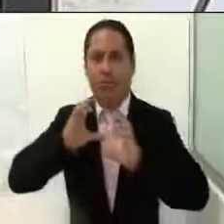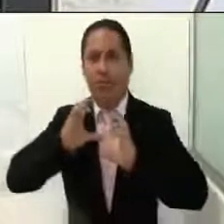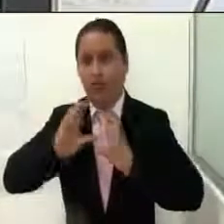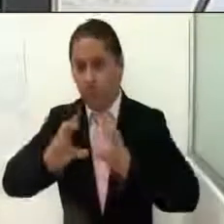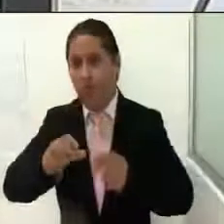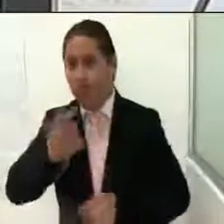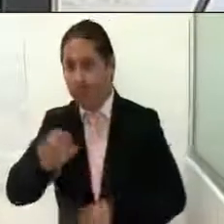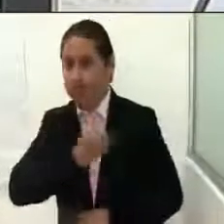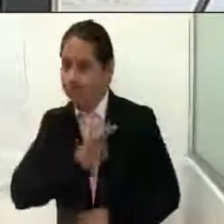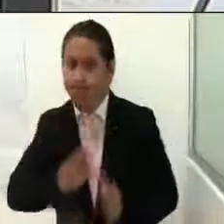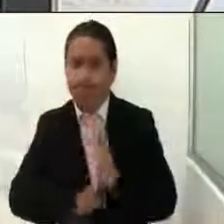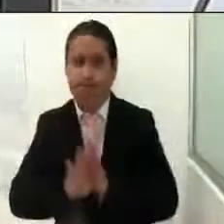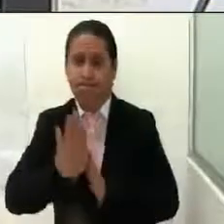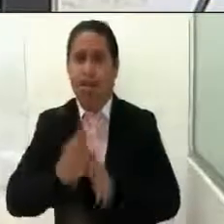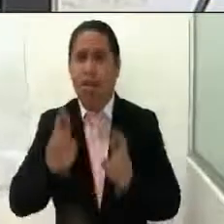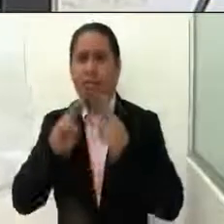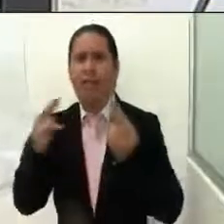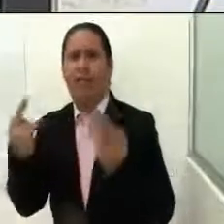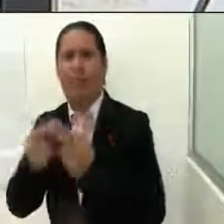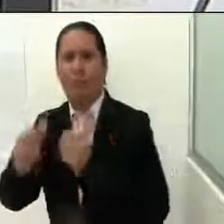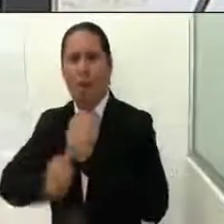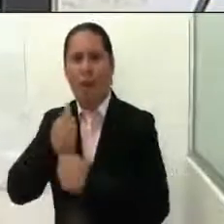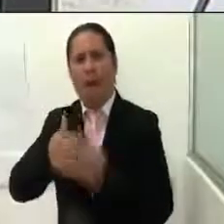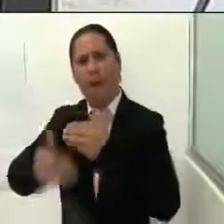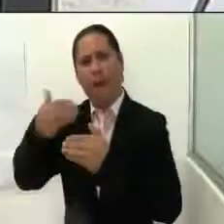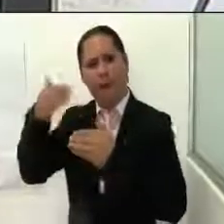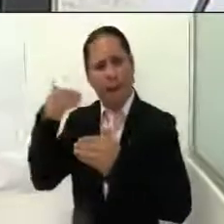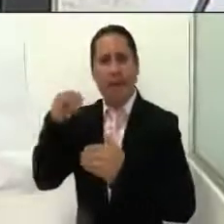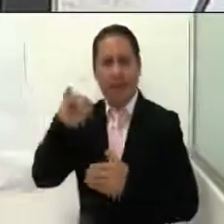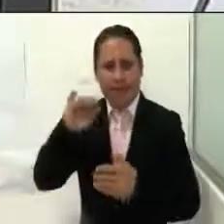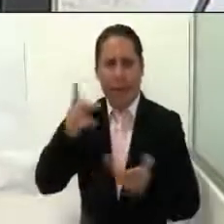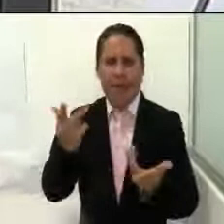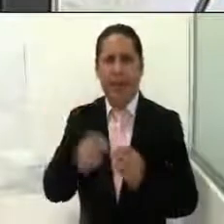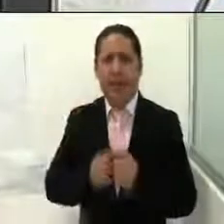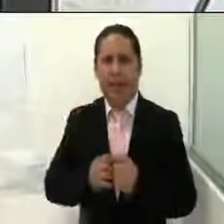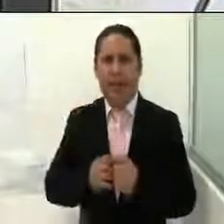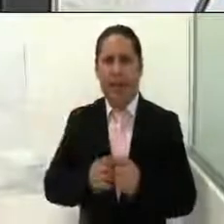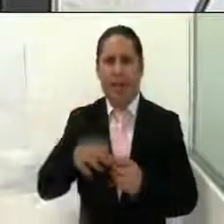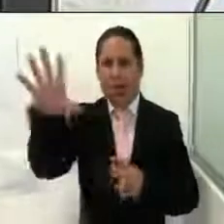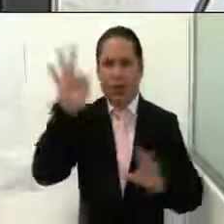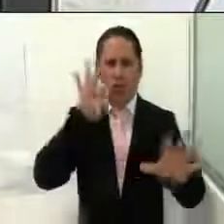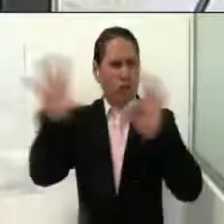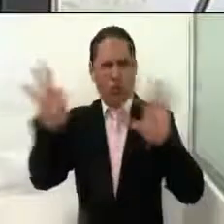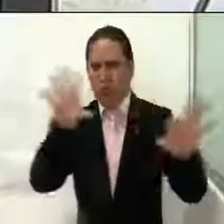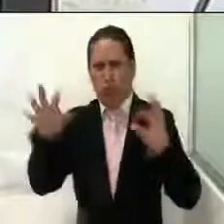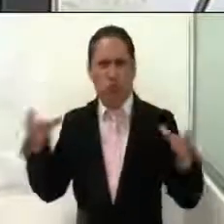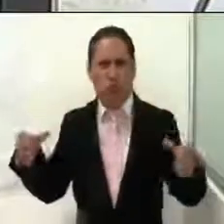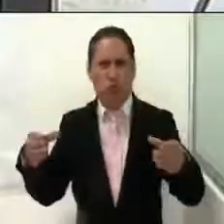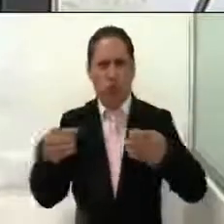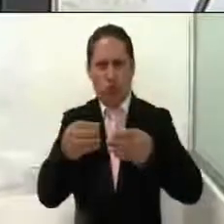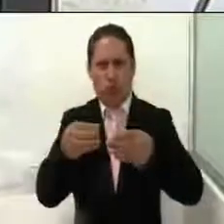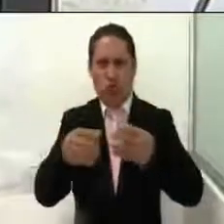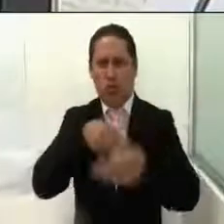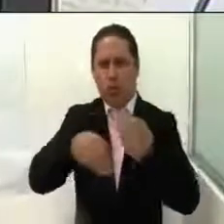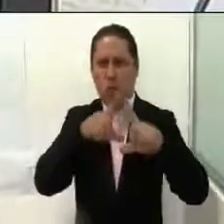pasado se reunieron y fueron convocados todos los registros civiles de todo de todo el